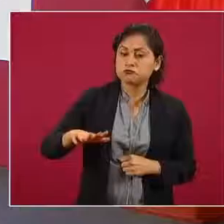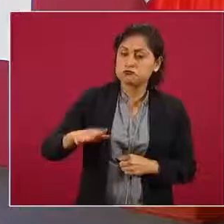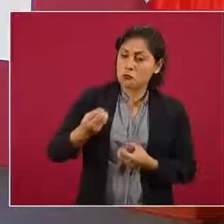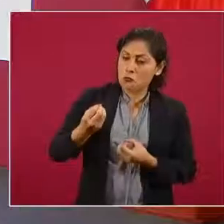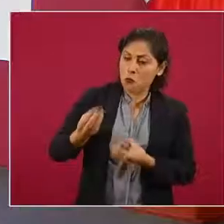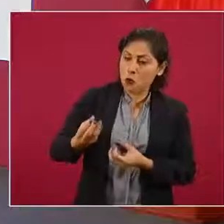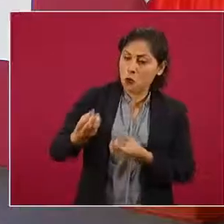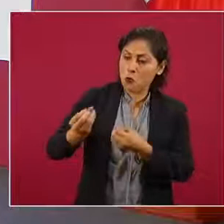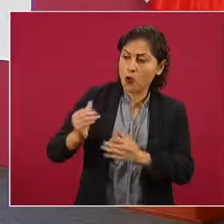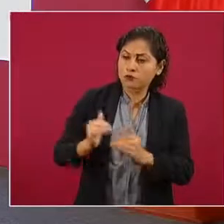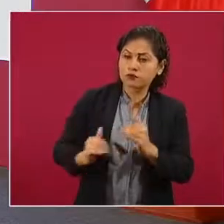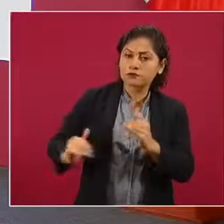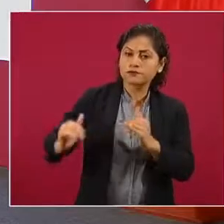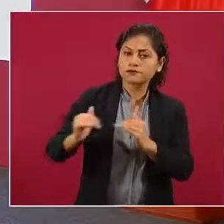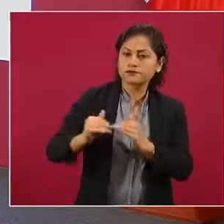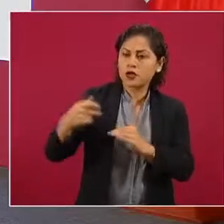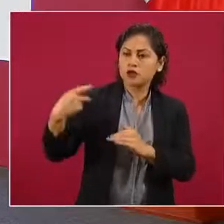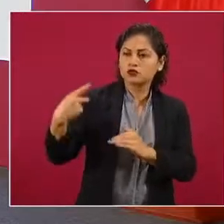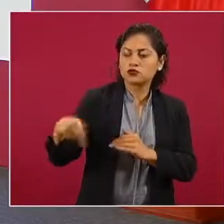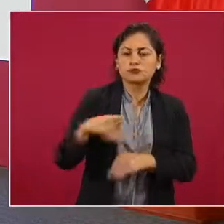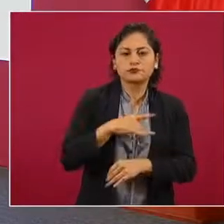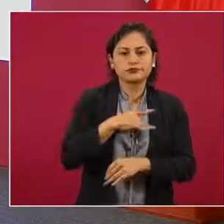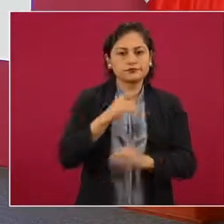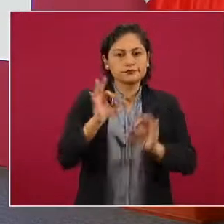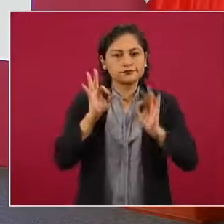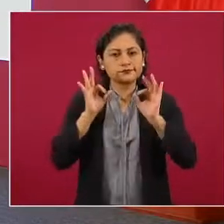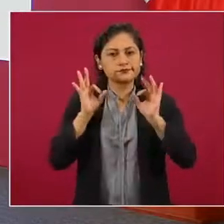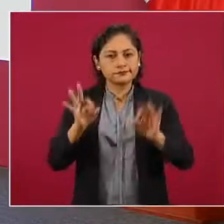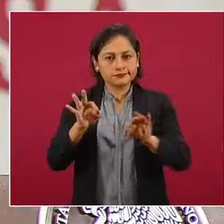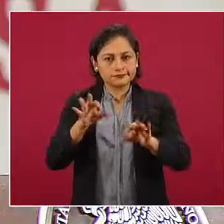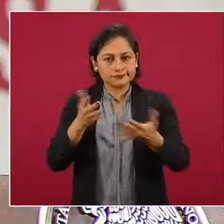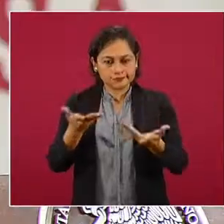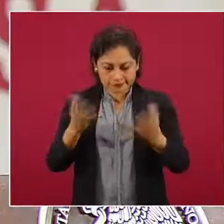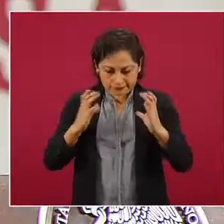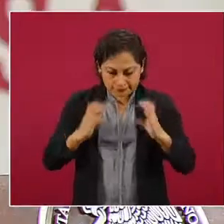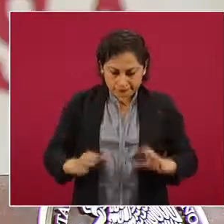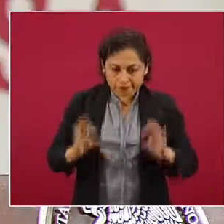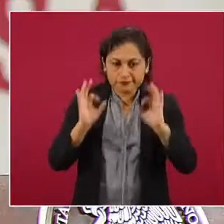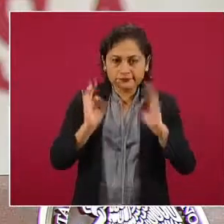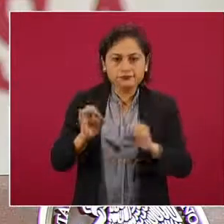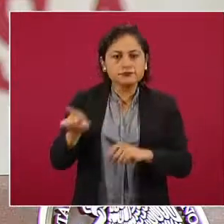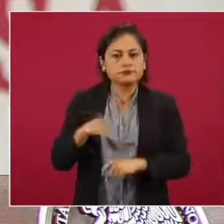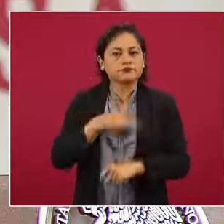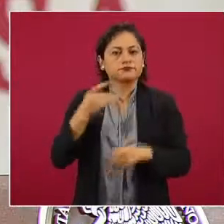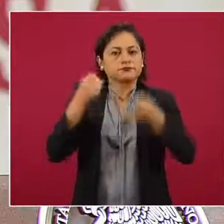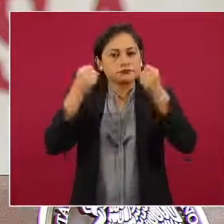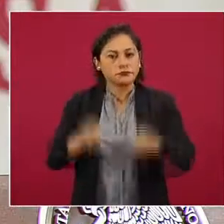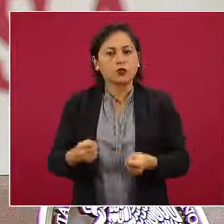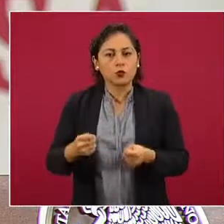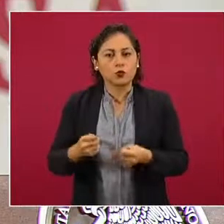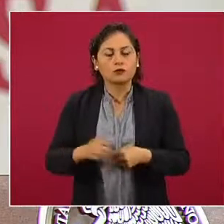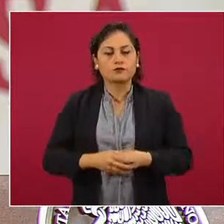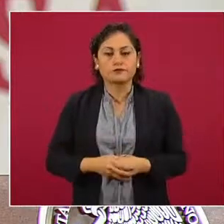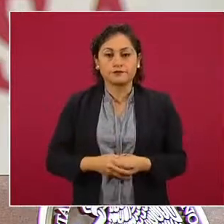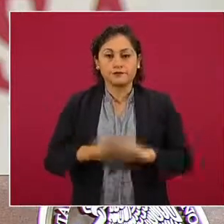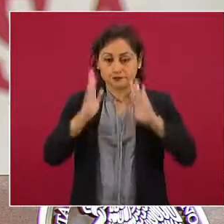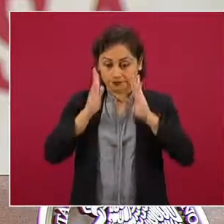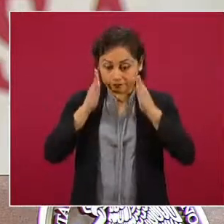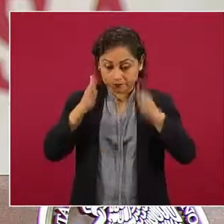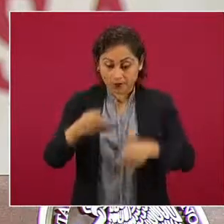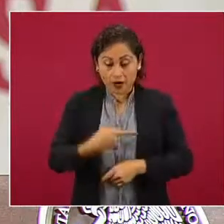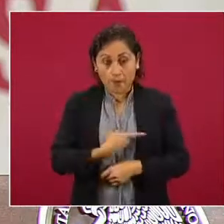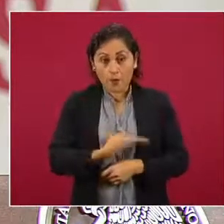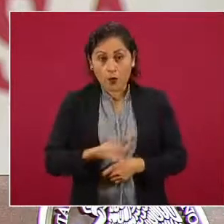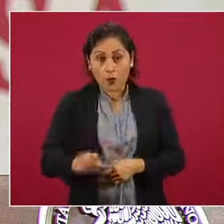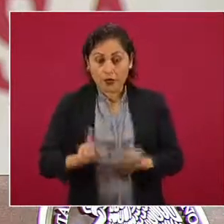su integridad física y emocional y su seguridad. Combatir la pobreza y la marginación de